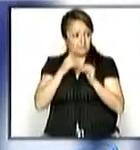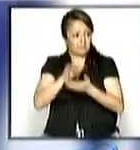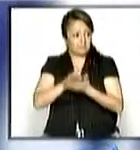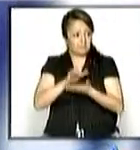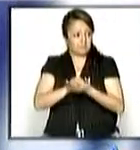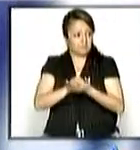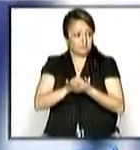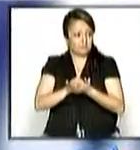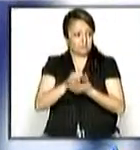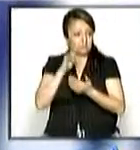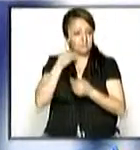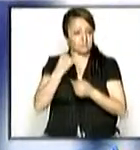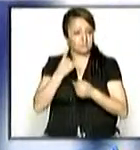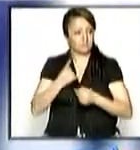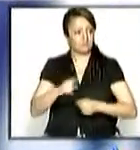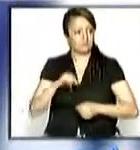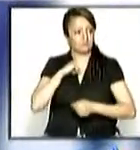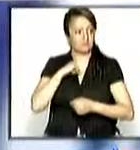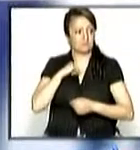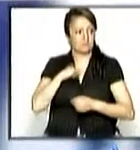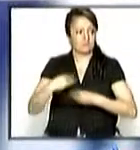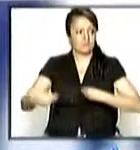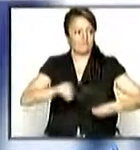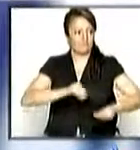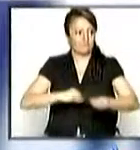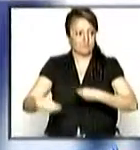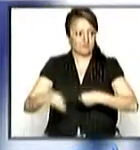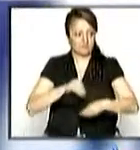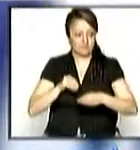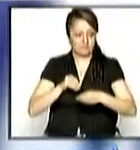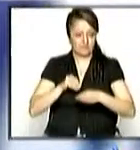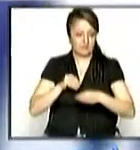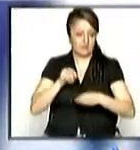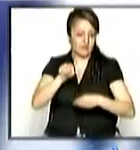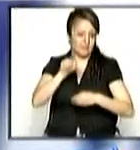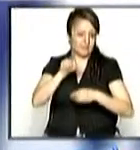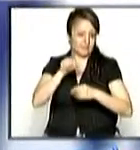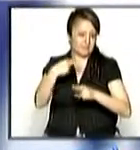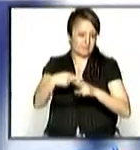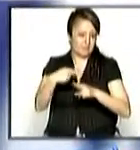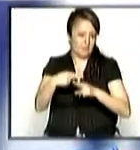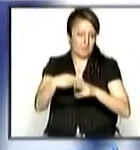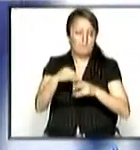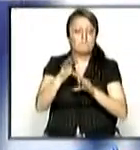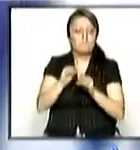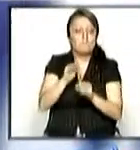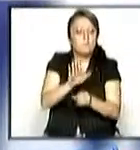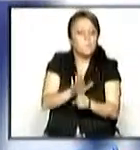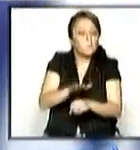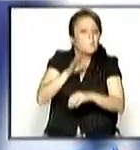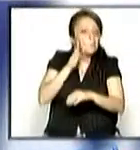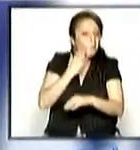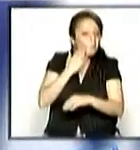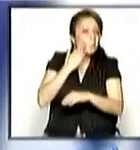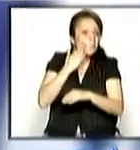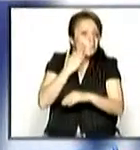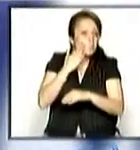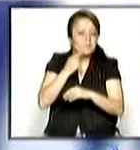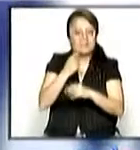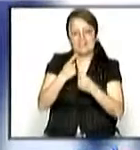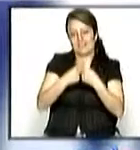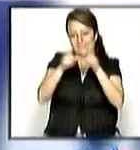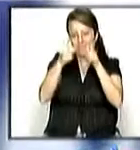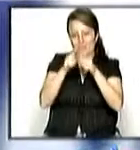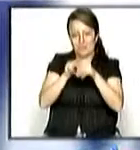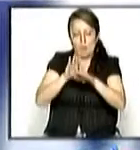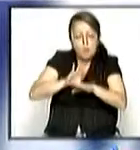prótesis mejor, se llaman prótesis flexibles, mal llamadas prótesis blandas, porque es diferente hablar de flexible a